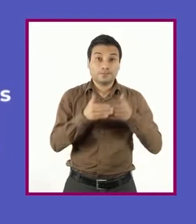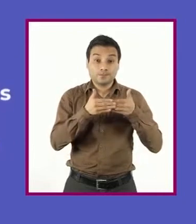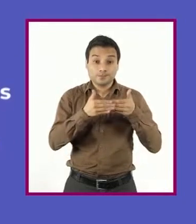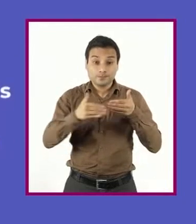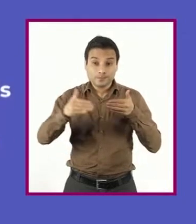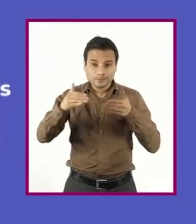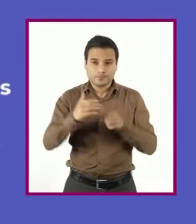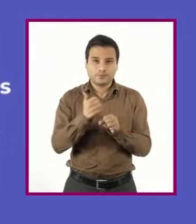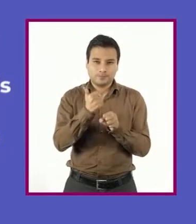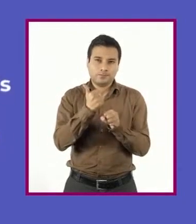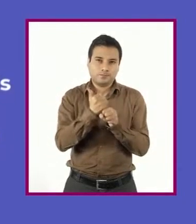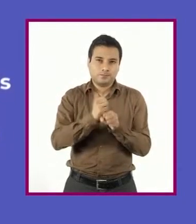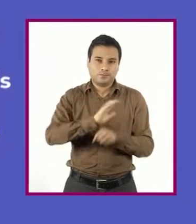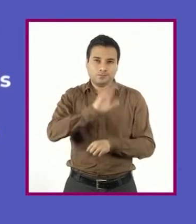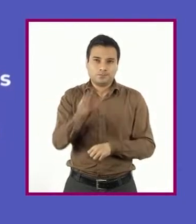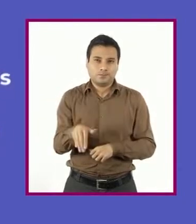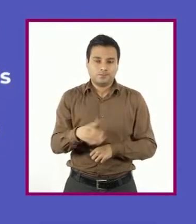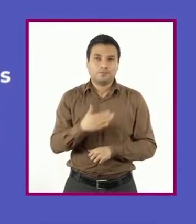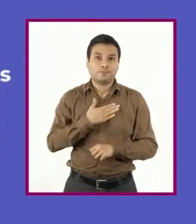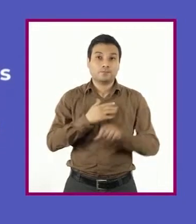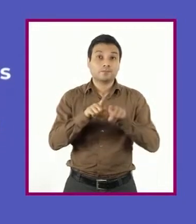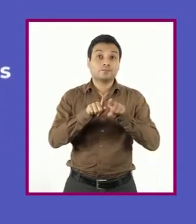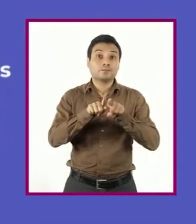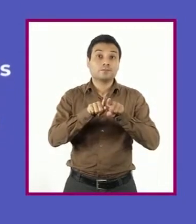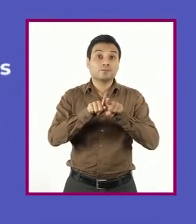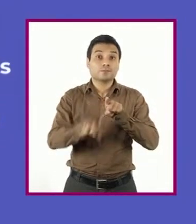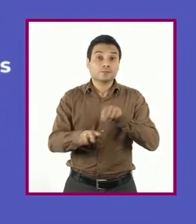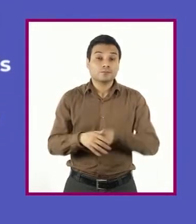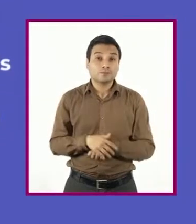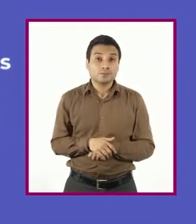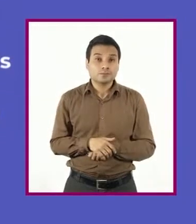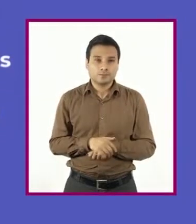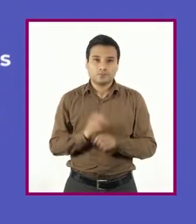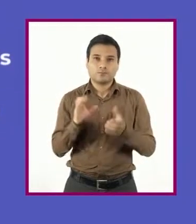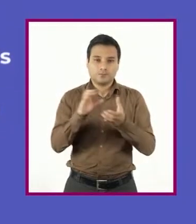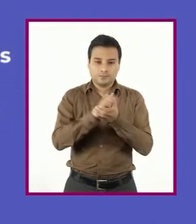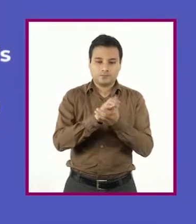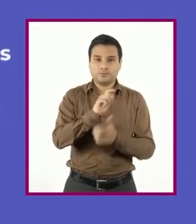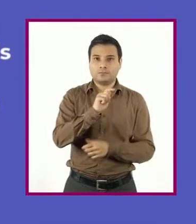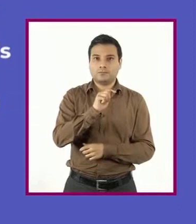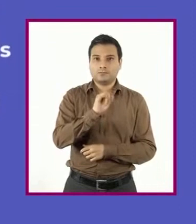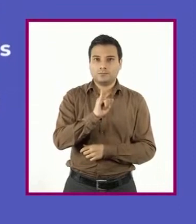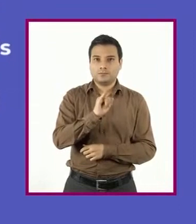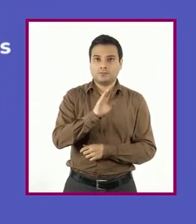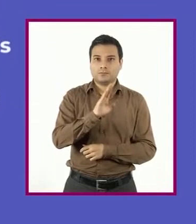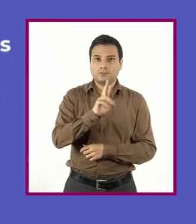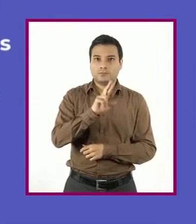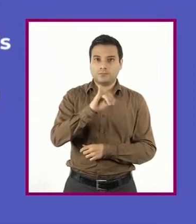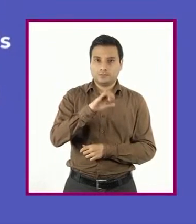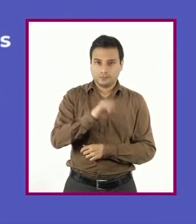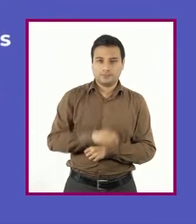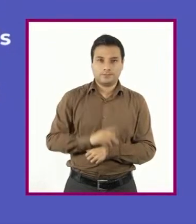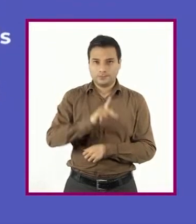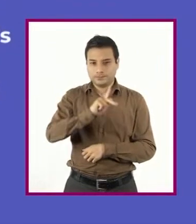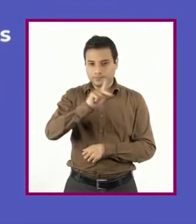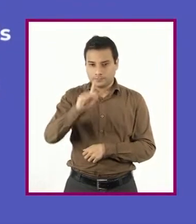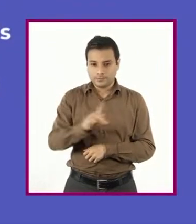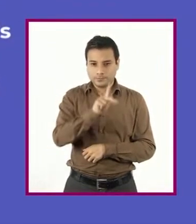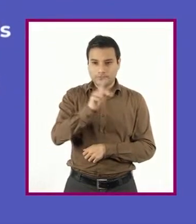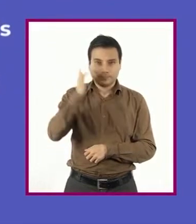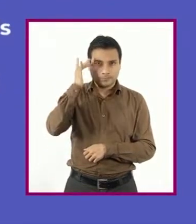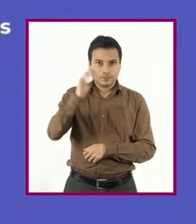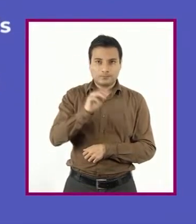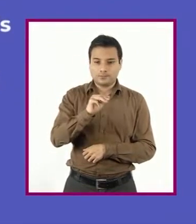murieron mis abuelos. Mi hermana María Josefa, casó con Tiburcio López, del pueblo de Santa María, Yahuiche.